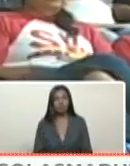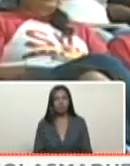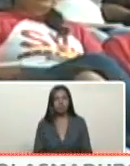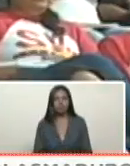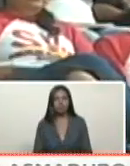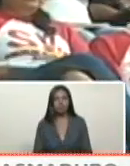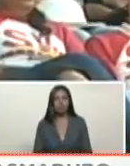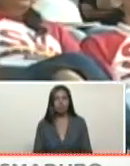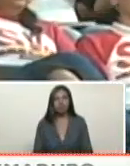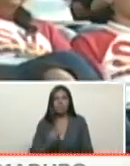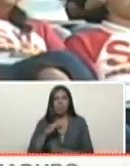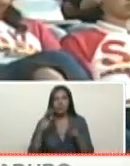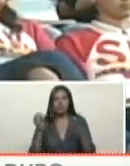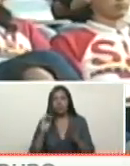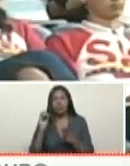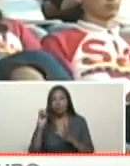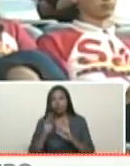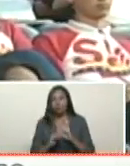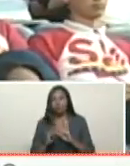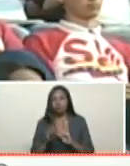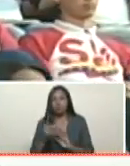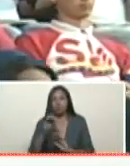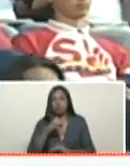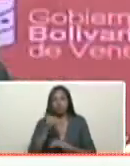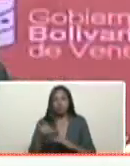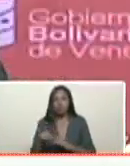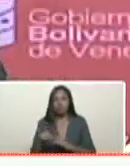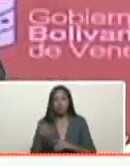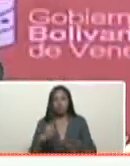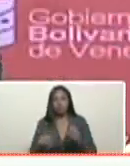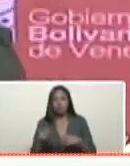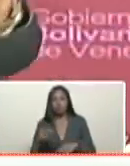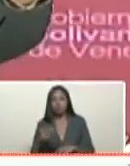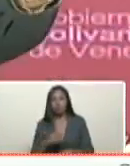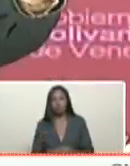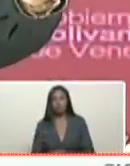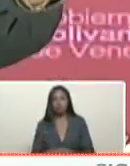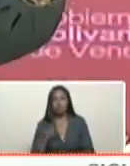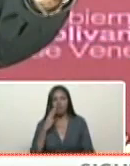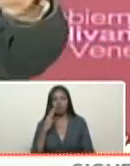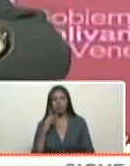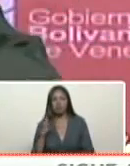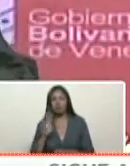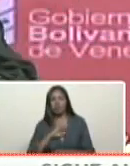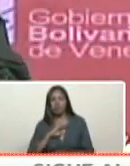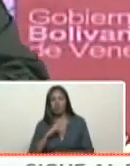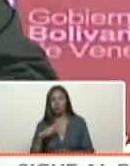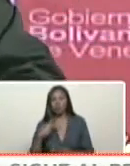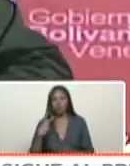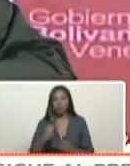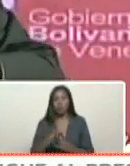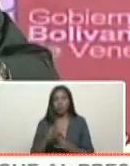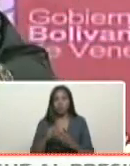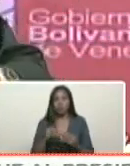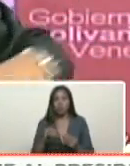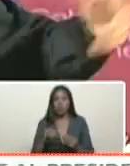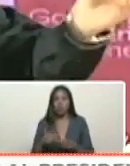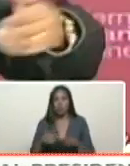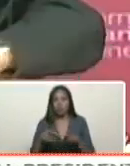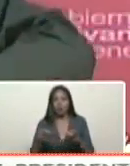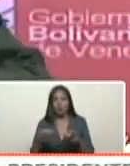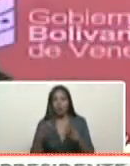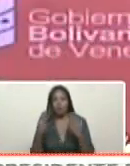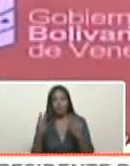Más grande o menos grande. Cualquier proyecto productivo, con la disciplina del voluntariado, con su carnet en la mano,